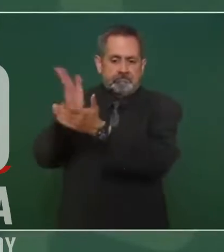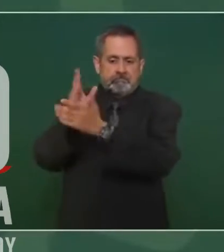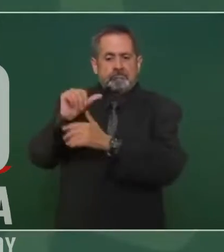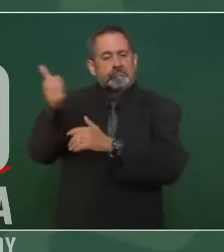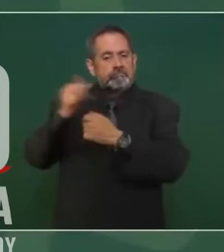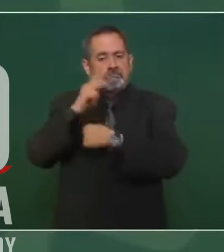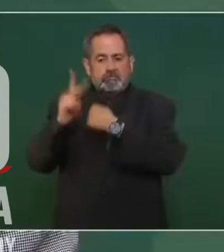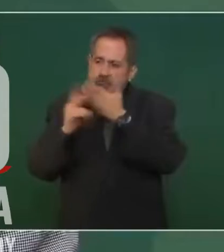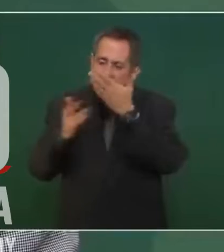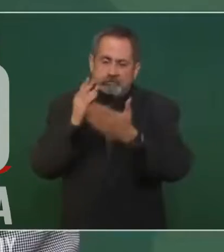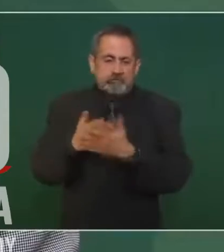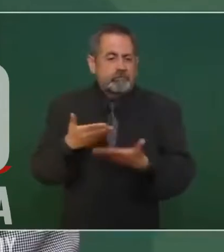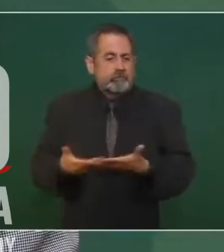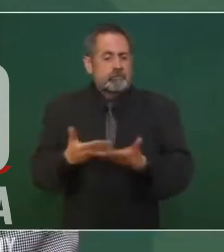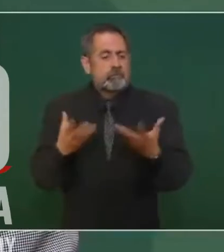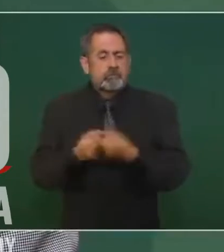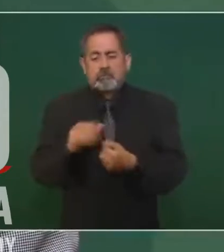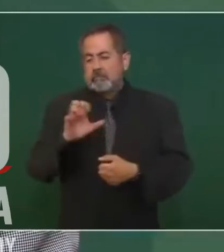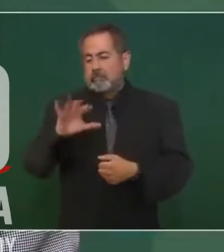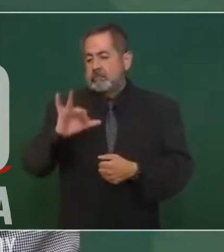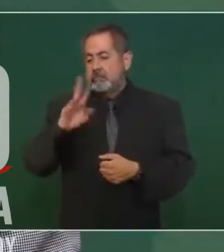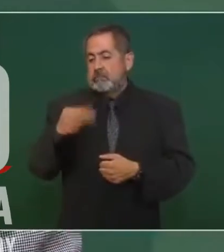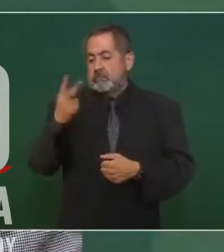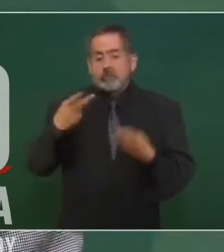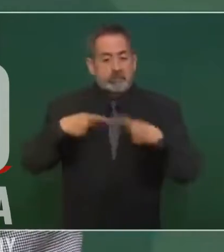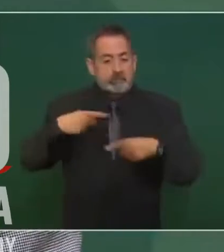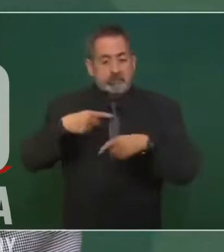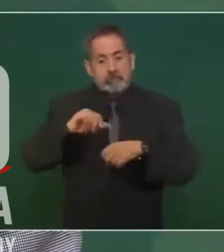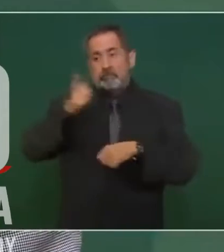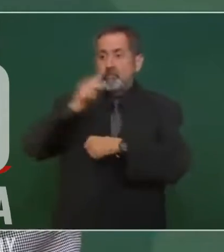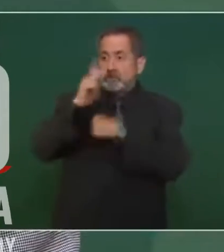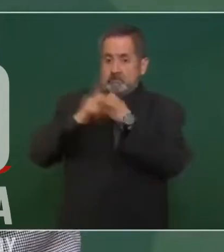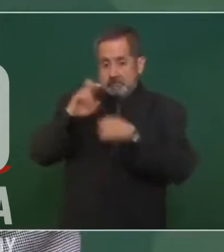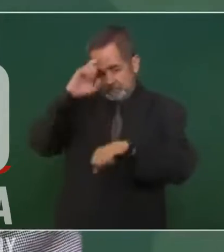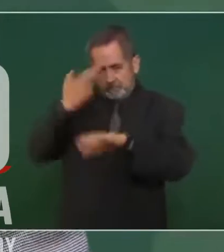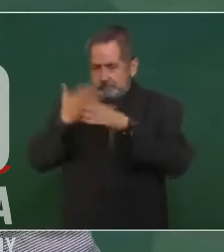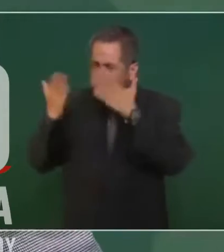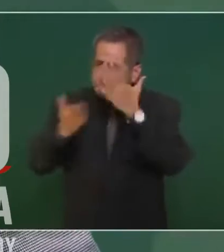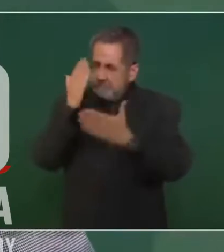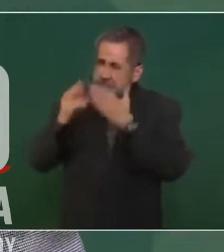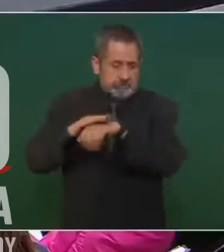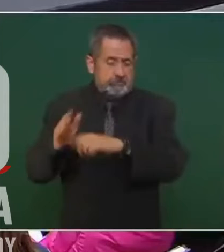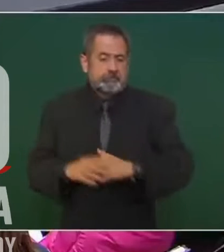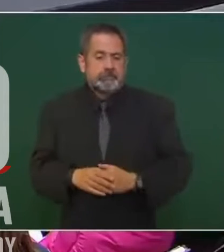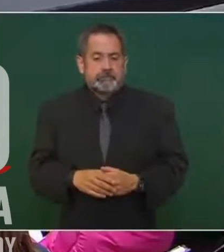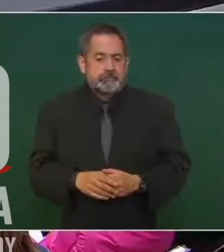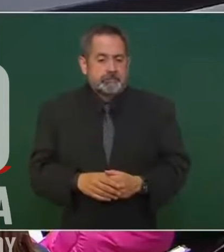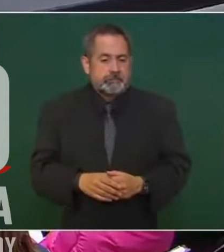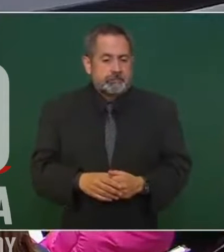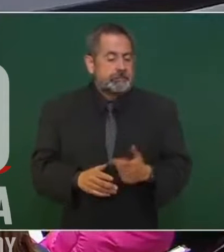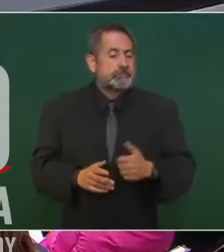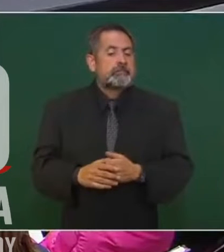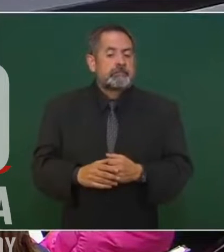en este caso tenemos 552 extranjeros haciendo una especialidad en el extranjero. Y los médicos,